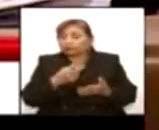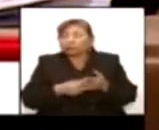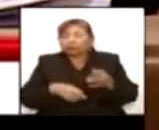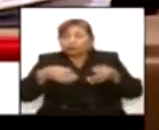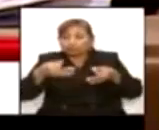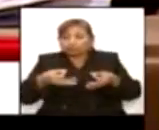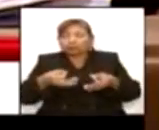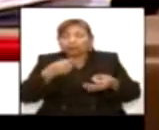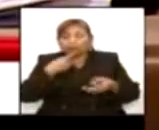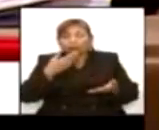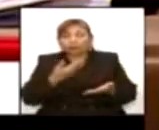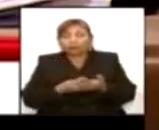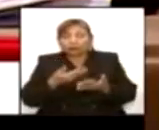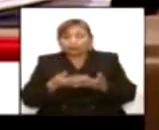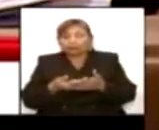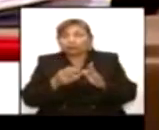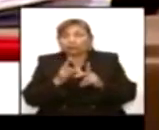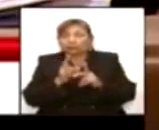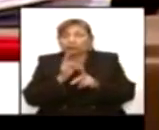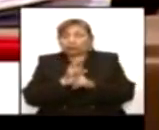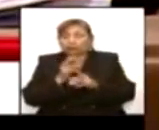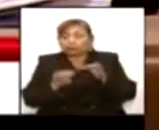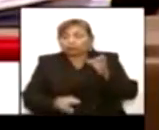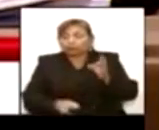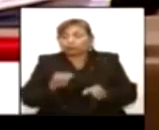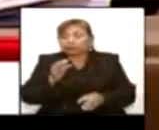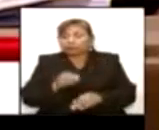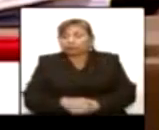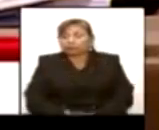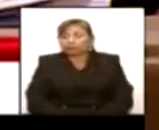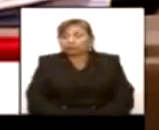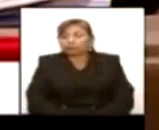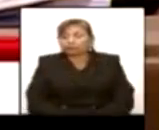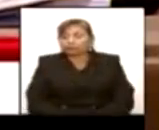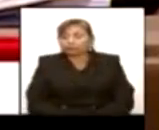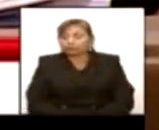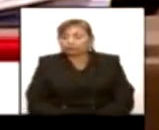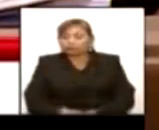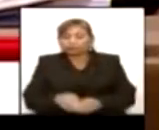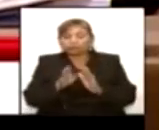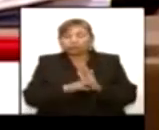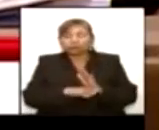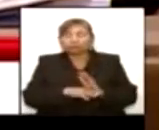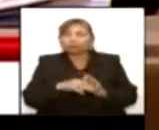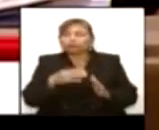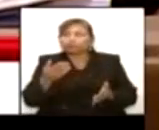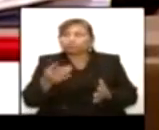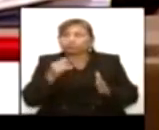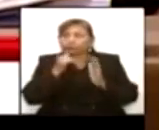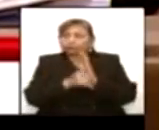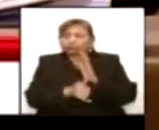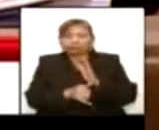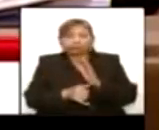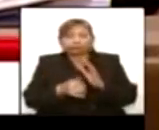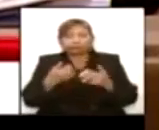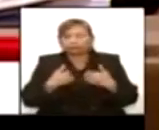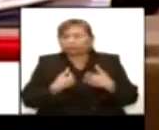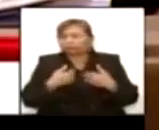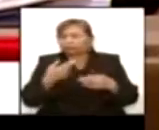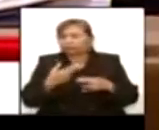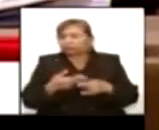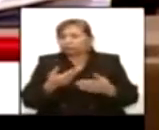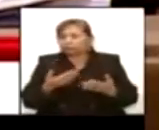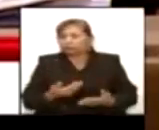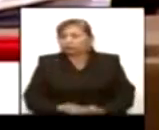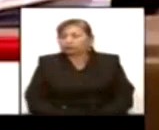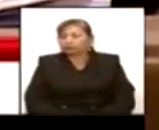que efectivamente también cautelamos el acceso a la justicia de la menor violada. Y tenemos el nombre,